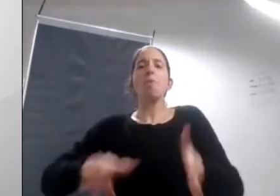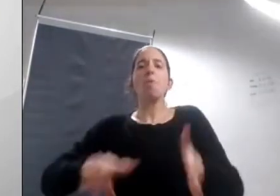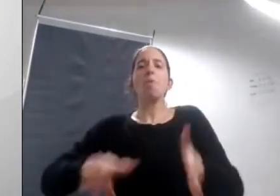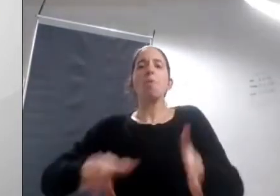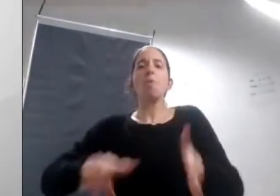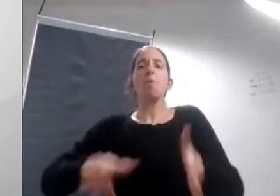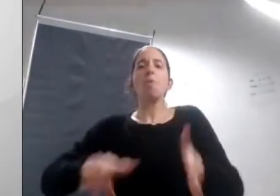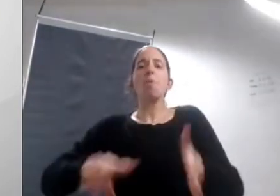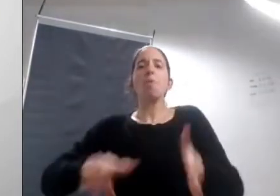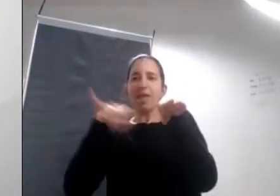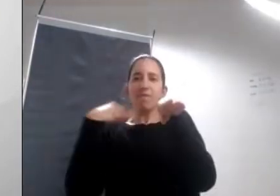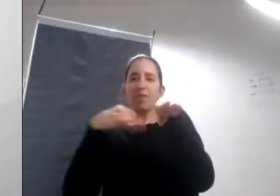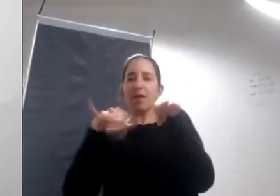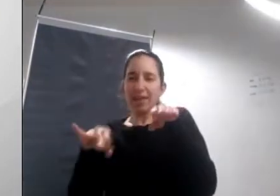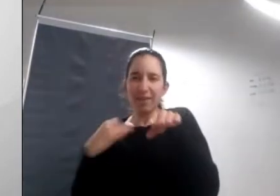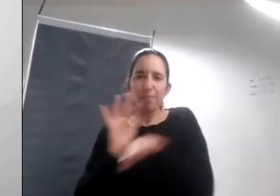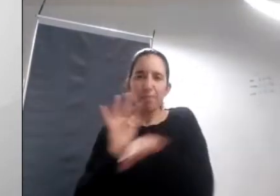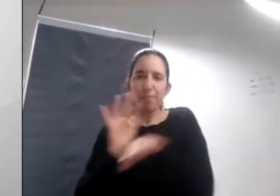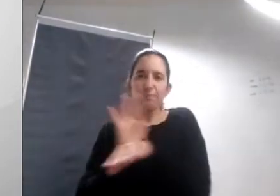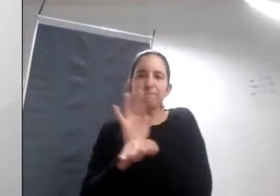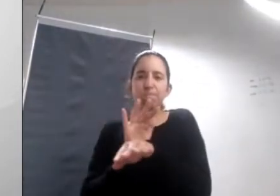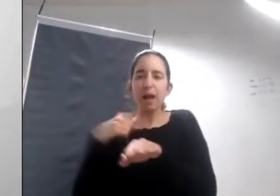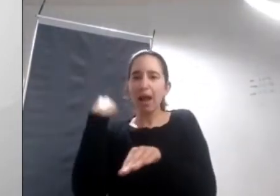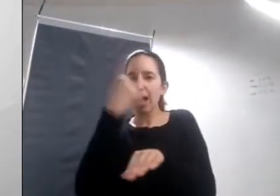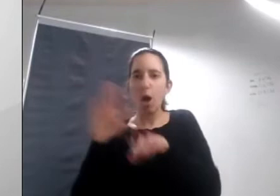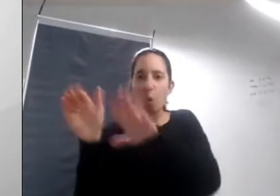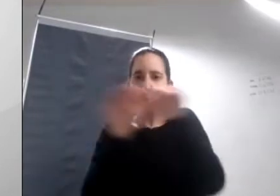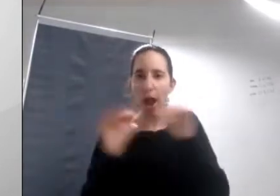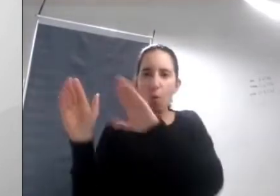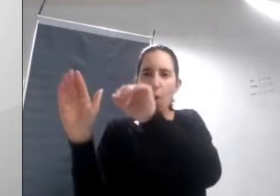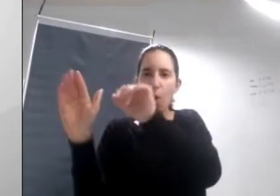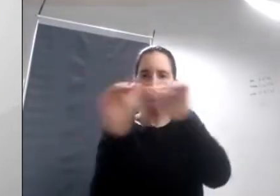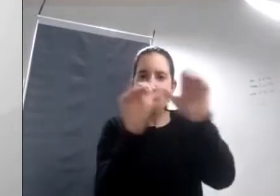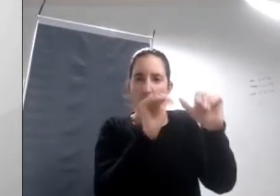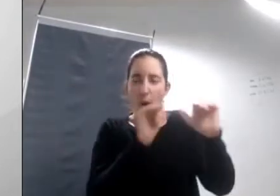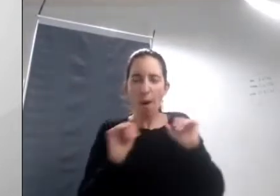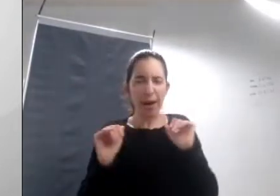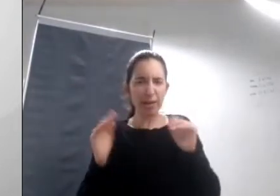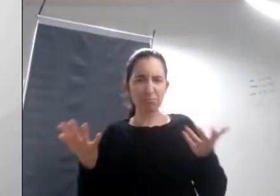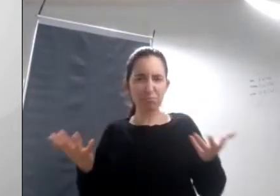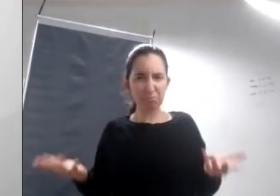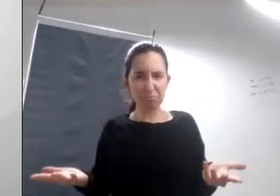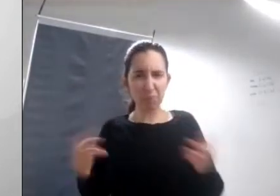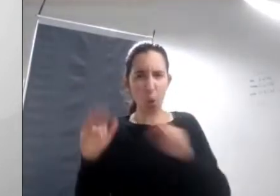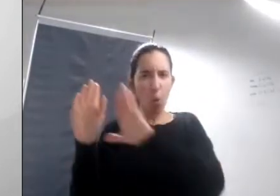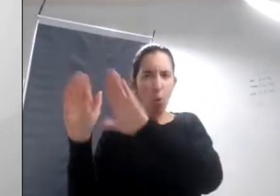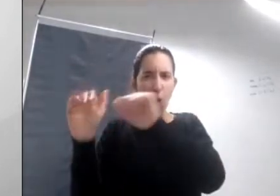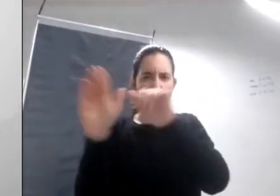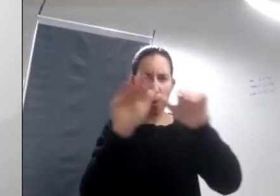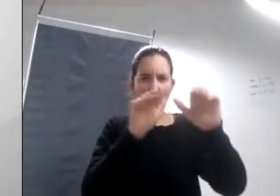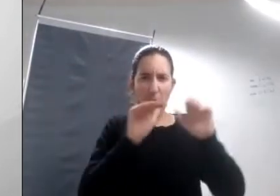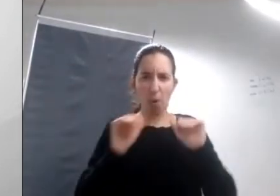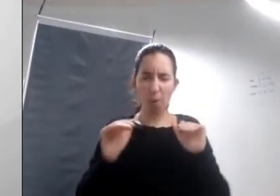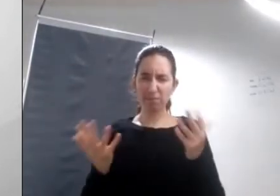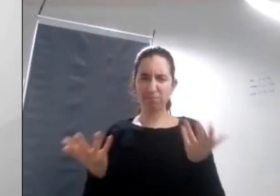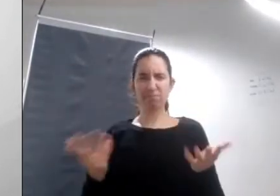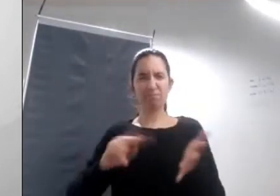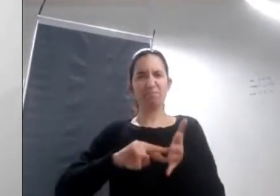normales. Él decía que el ser humano que era normal